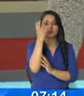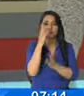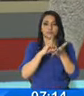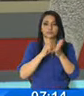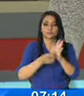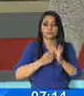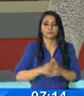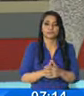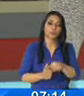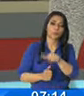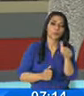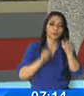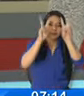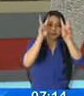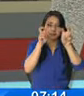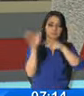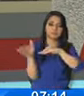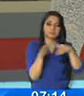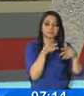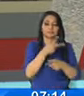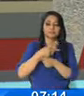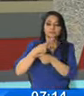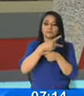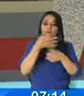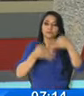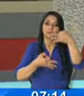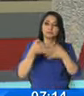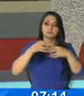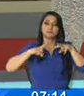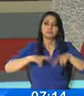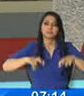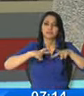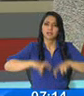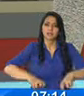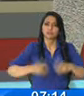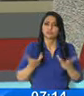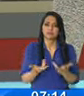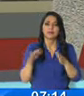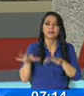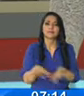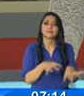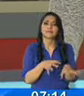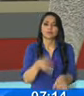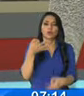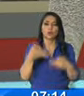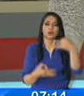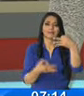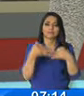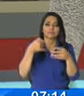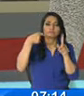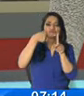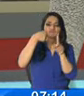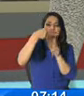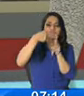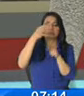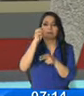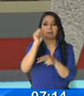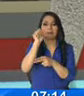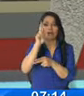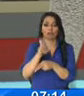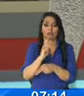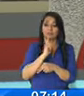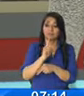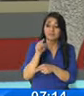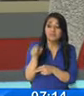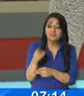minutos y en otro ámbito informativo el consejo de la judicatura investigará la actuación del conjuez marco Maldonado que dictaminó como maliciosa